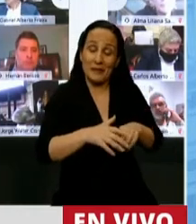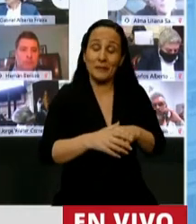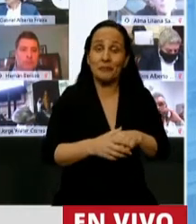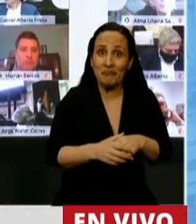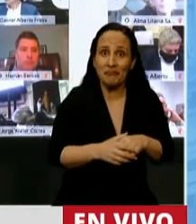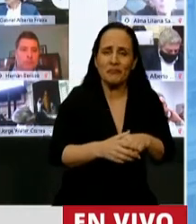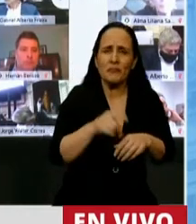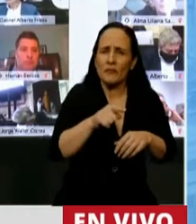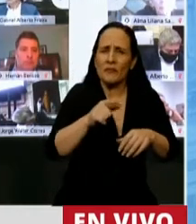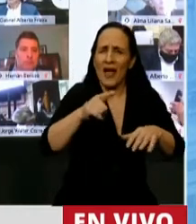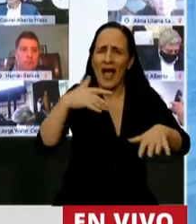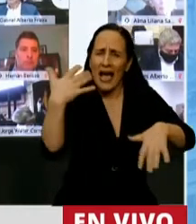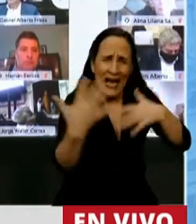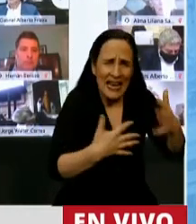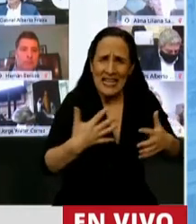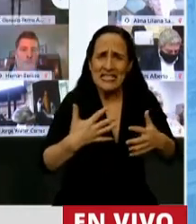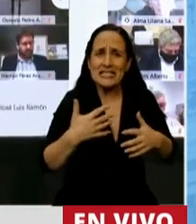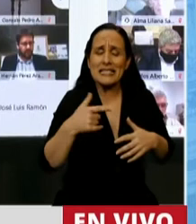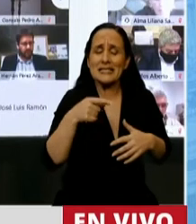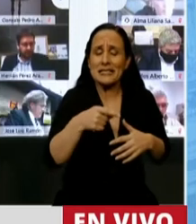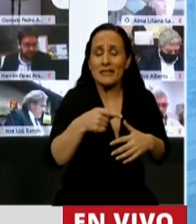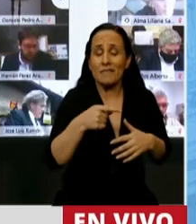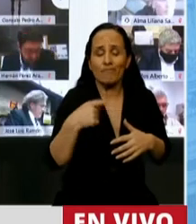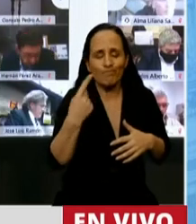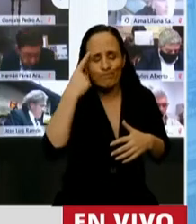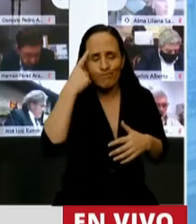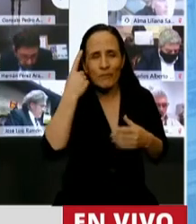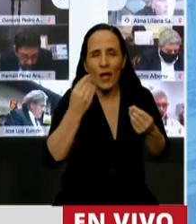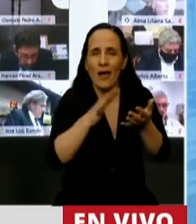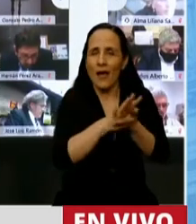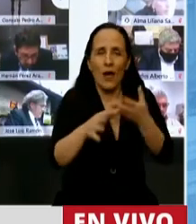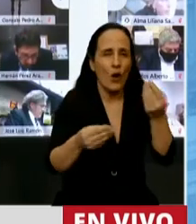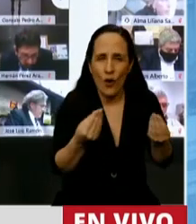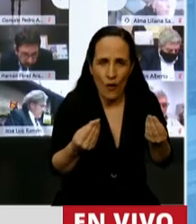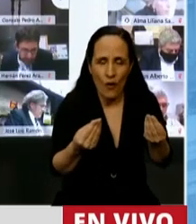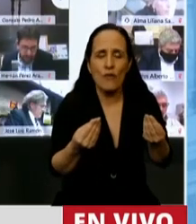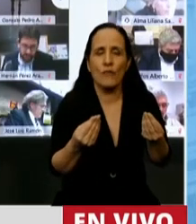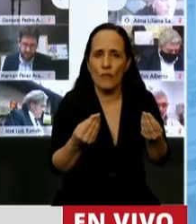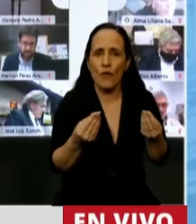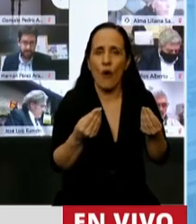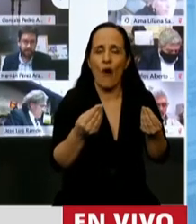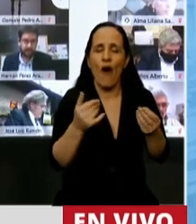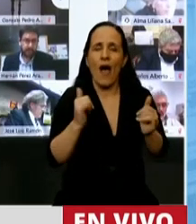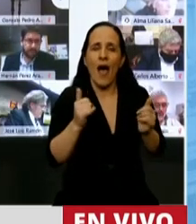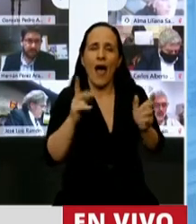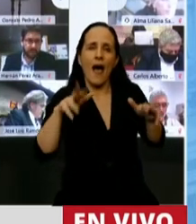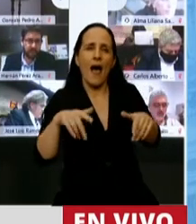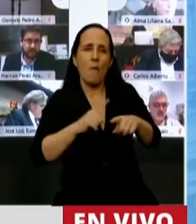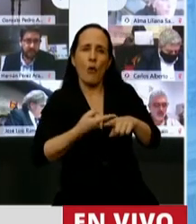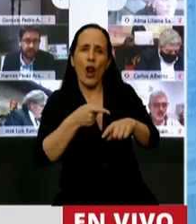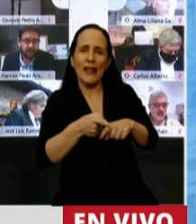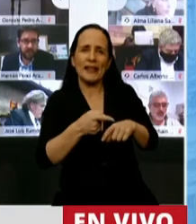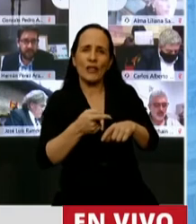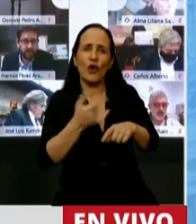Esta crisis que de alguna manera, digamos, tenemos que tratar de aventar, la hacemos en un marco político en el cual tenemos dos